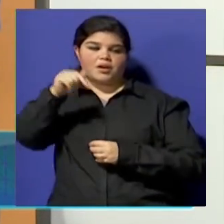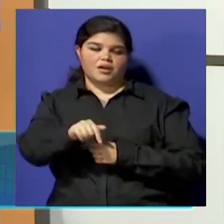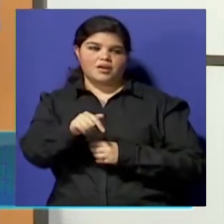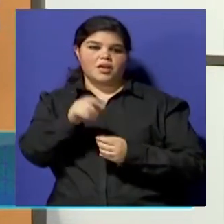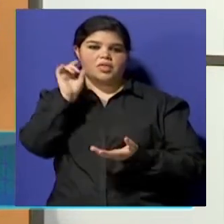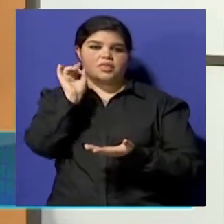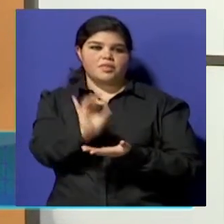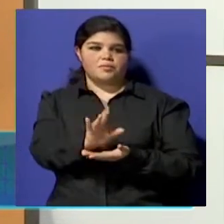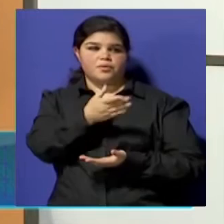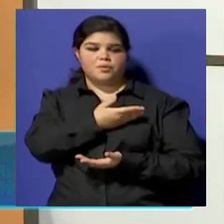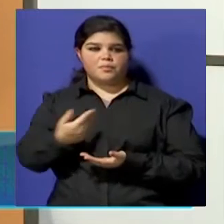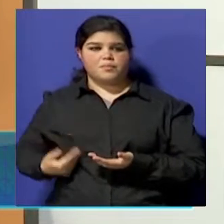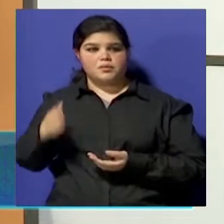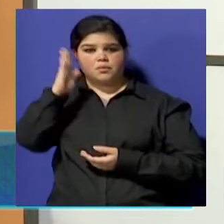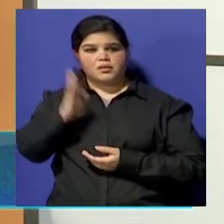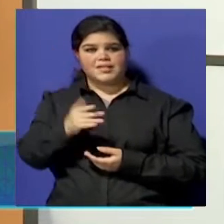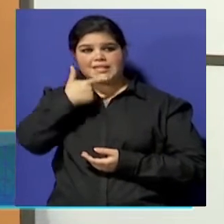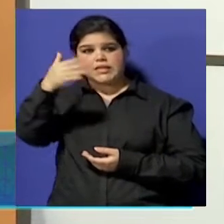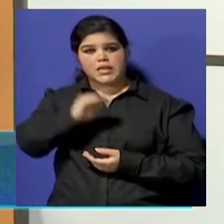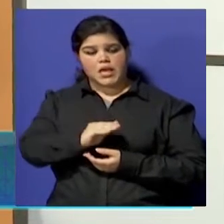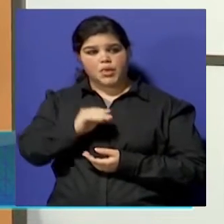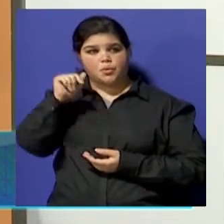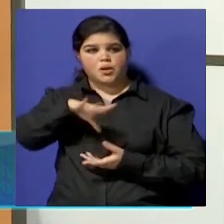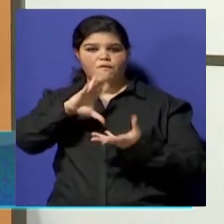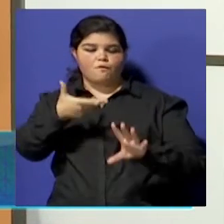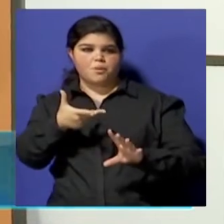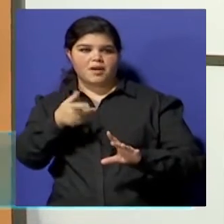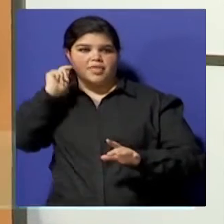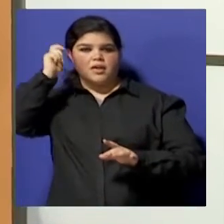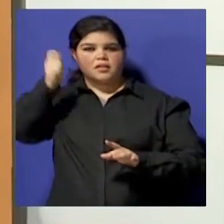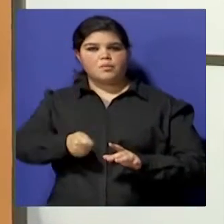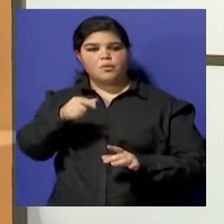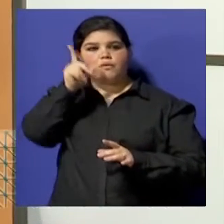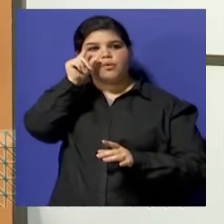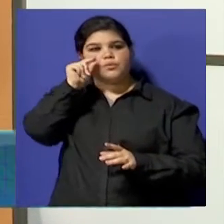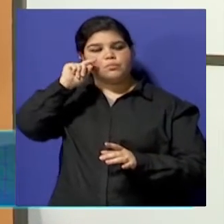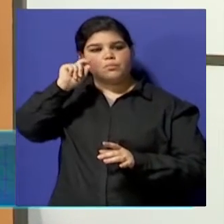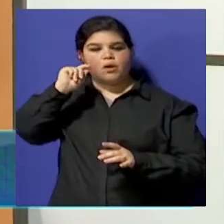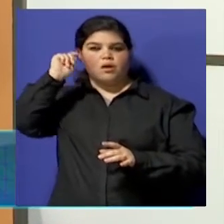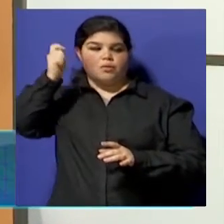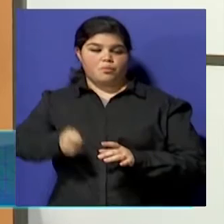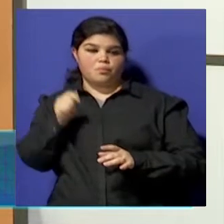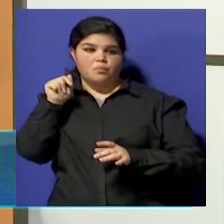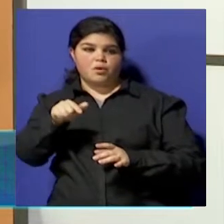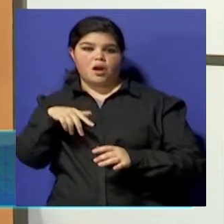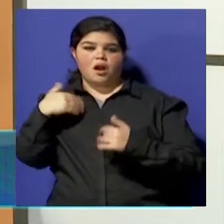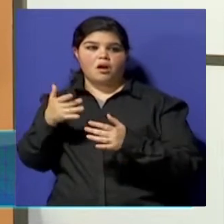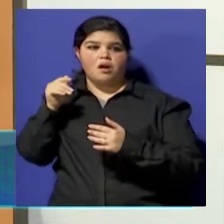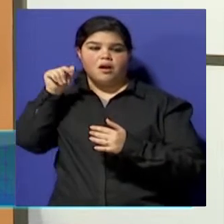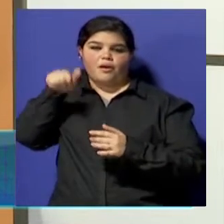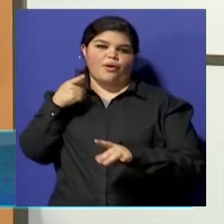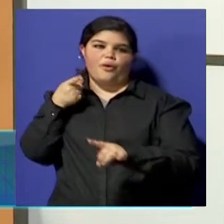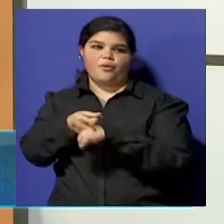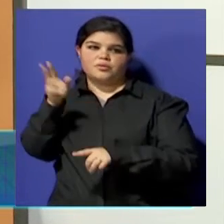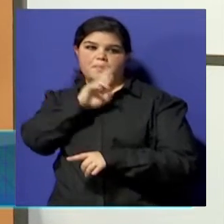destitución de Dilma Rousseff. El Senado actuó como una especie de tribunal frente al juicio político que recae sobre Dilma Rousseff,